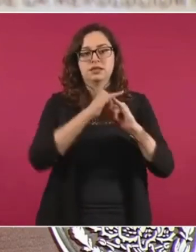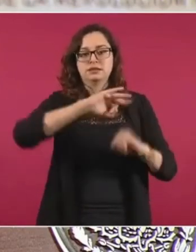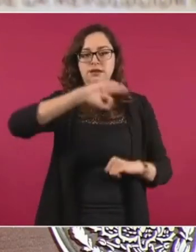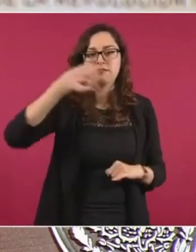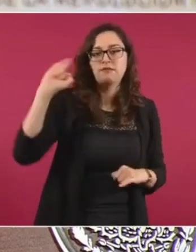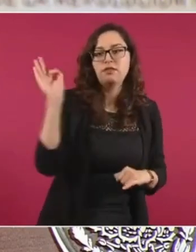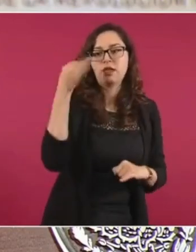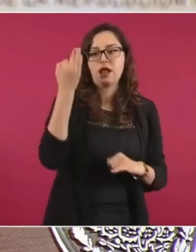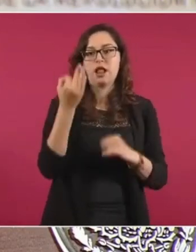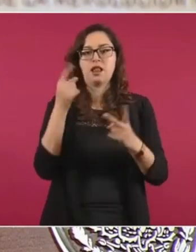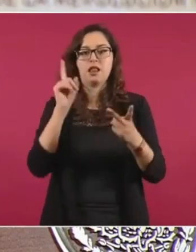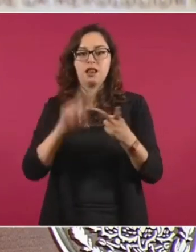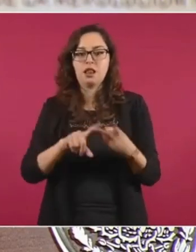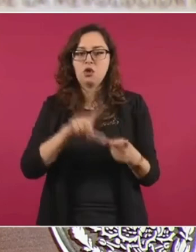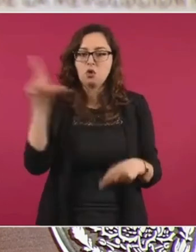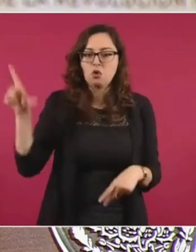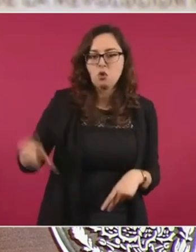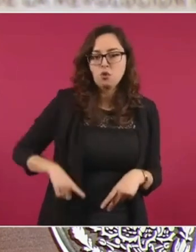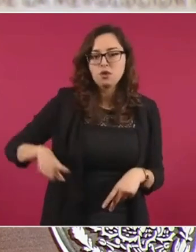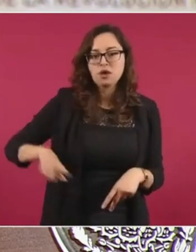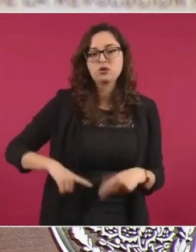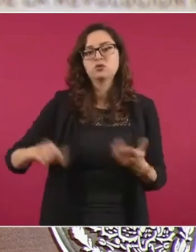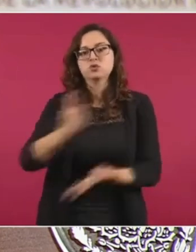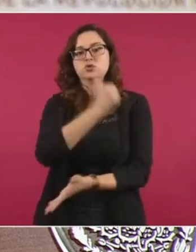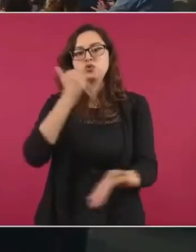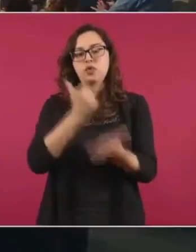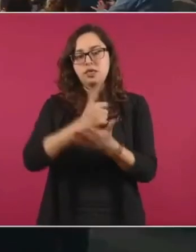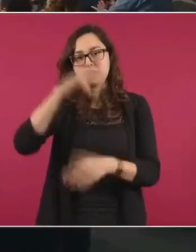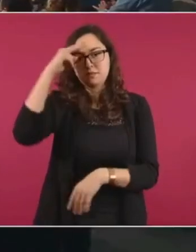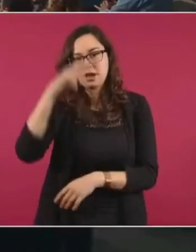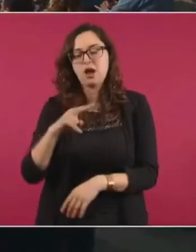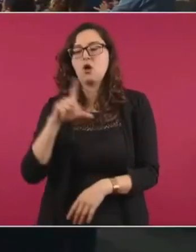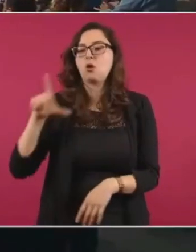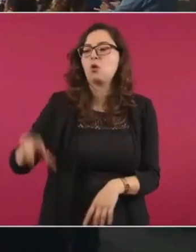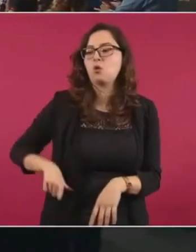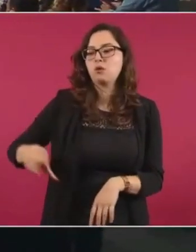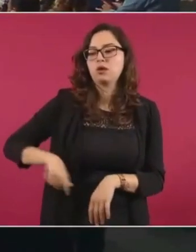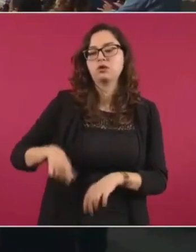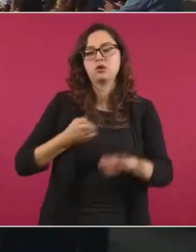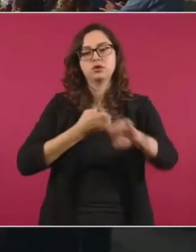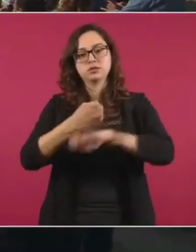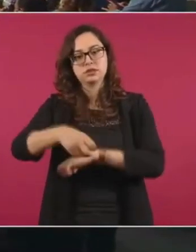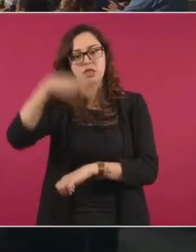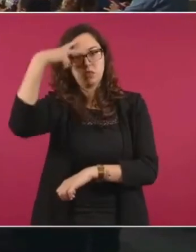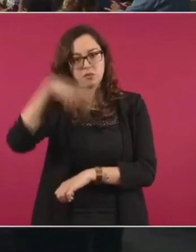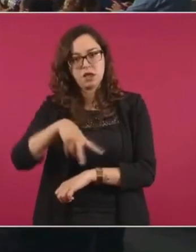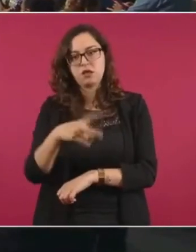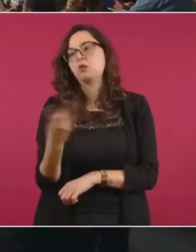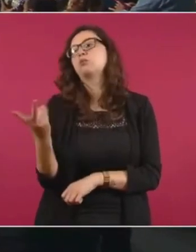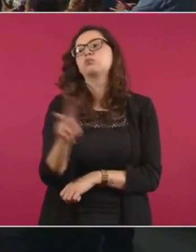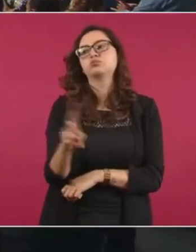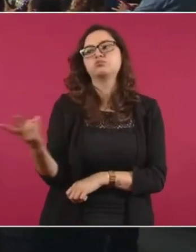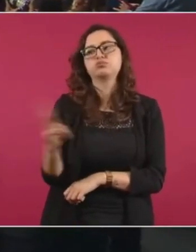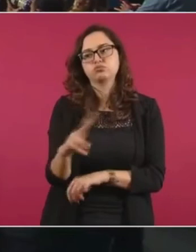como los gobiernos de la ciudad y el gobierno del Estado de